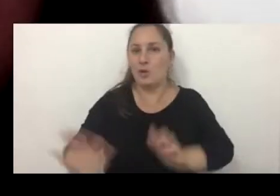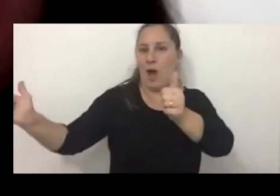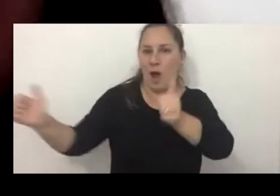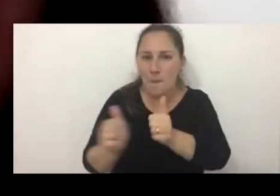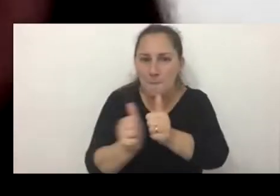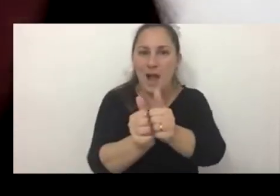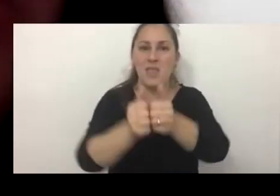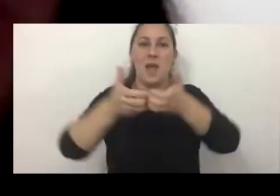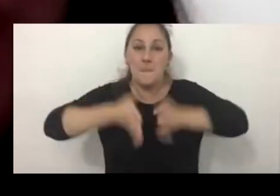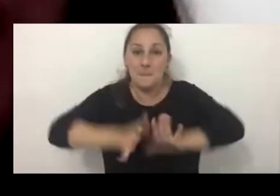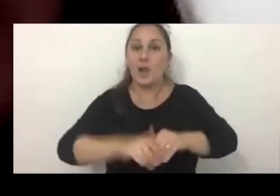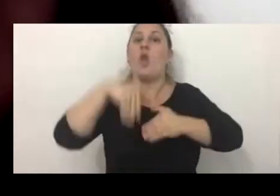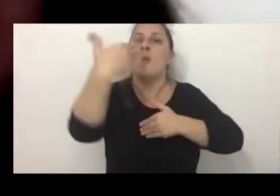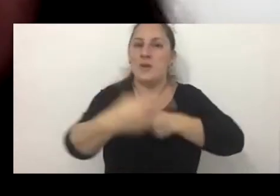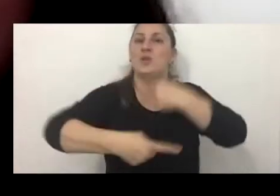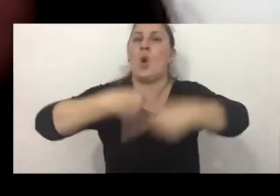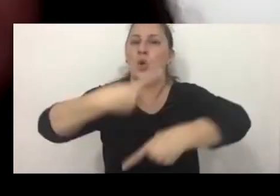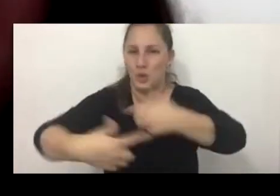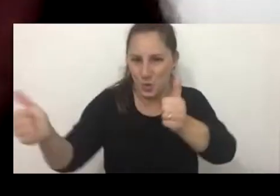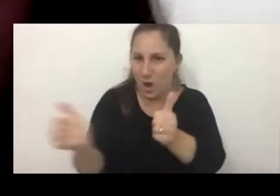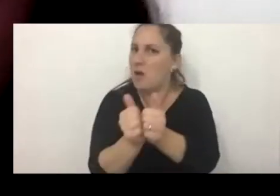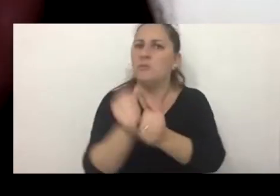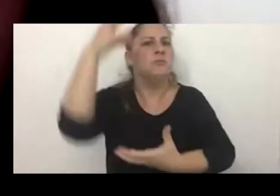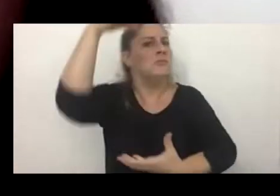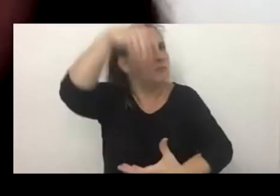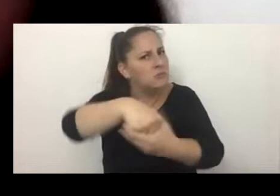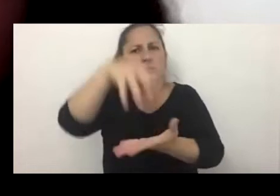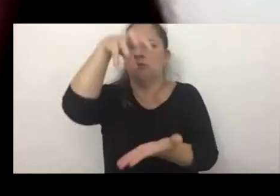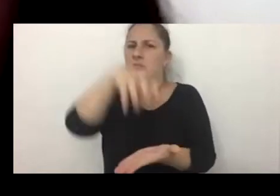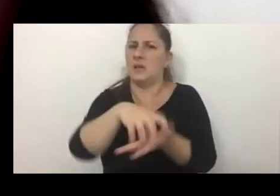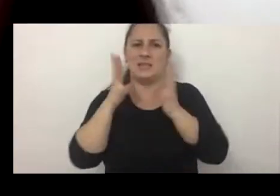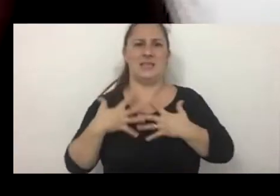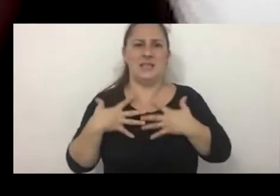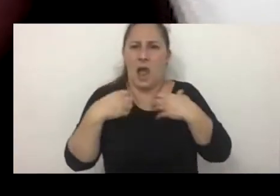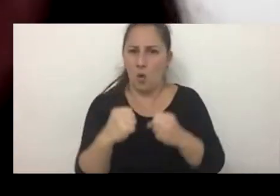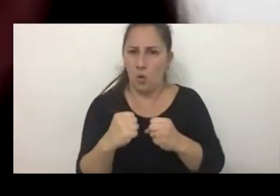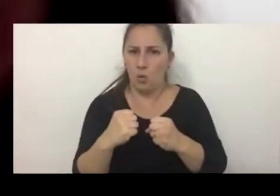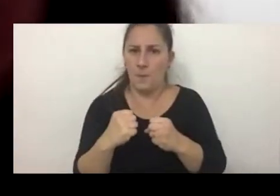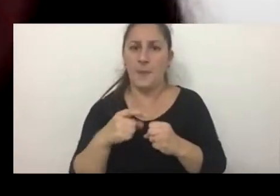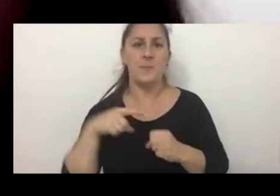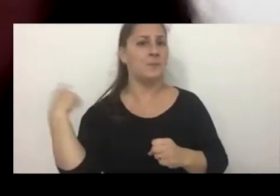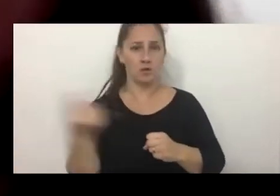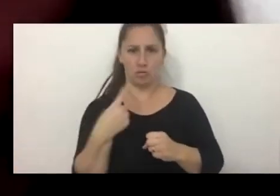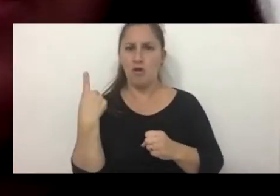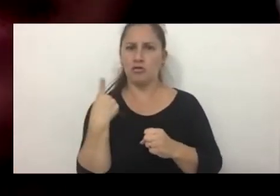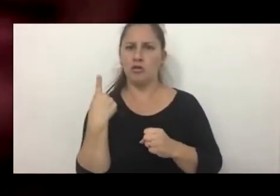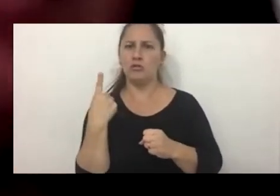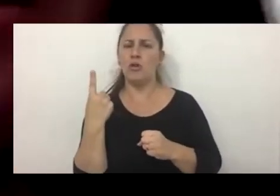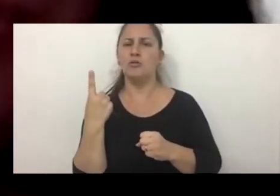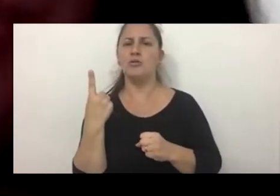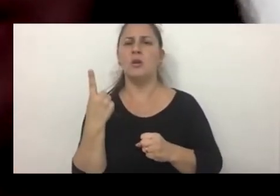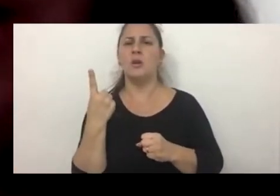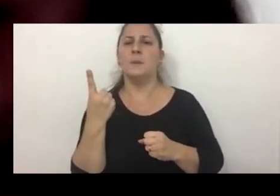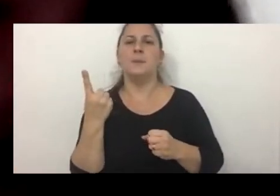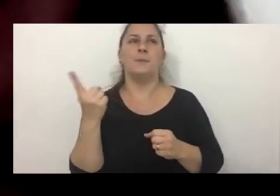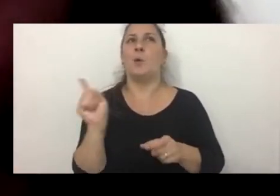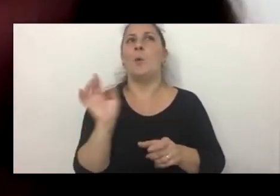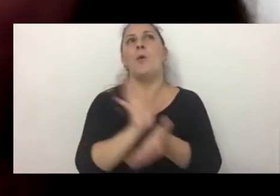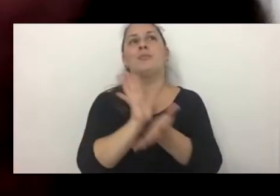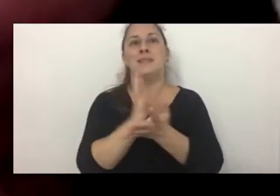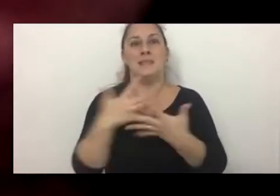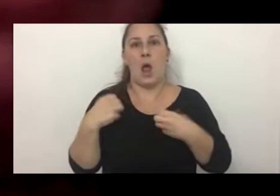el nacimiento, sino que la licenciada en obstetricia puede acompañar todos los procesos de la salud sexual y reproductiva de una